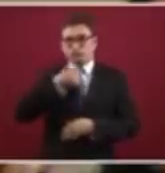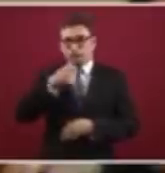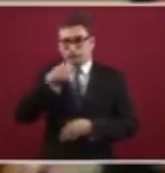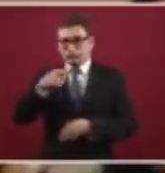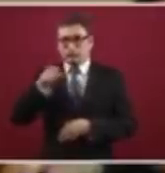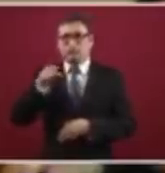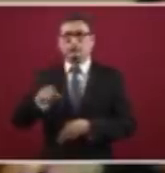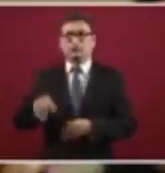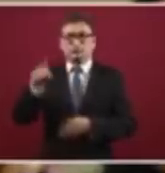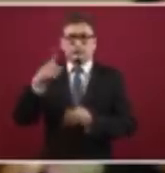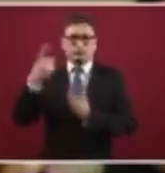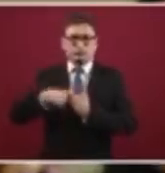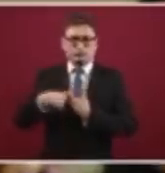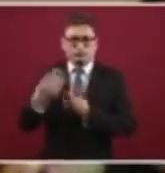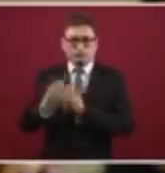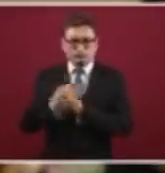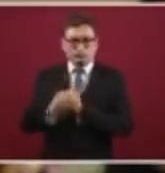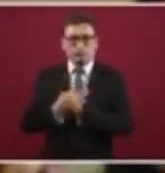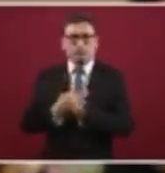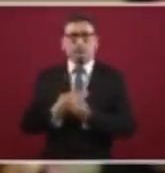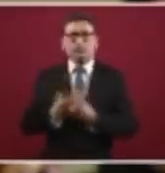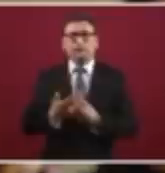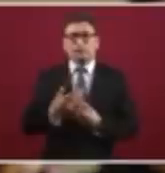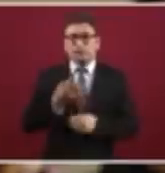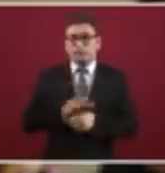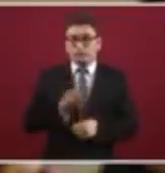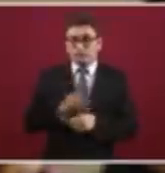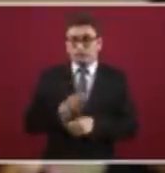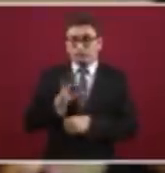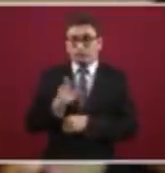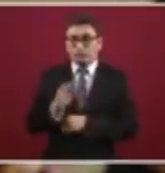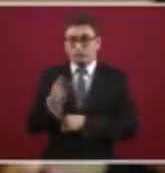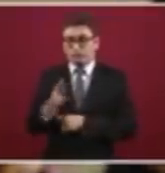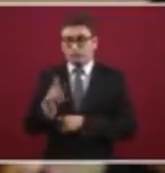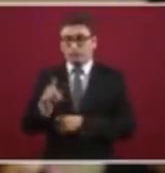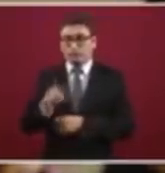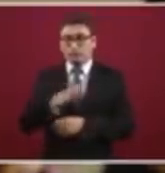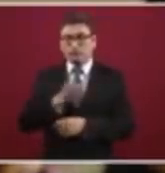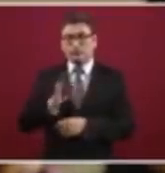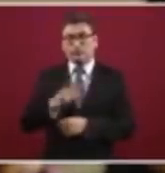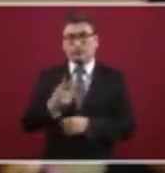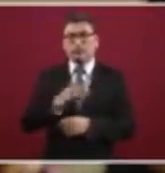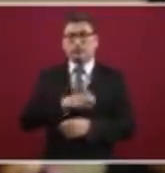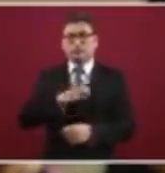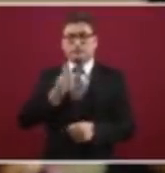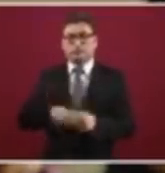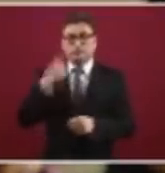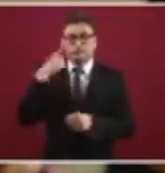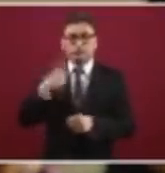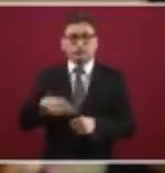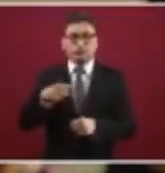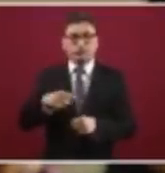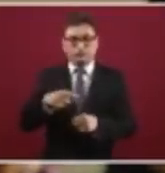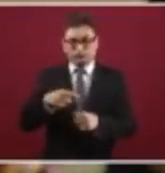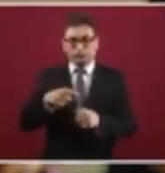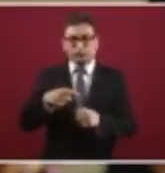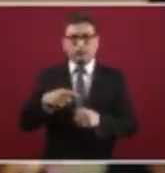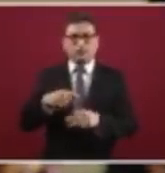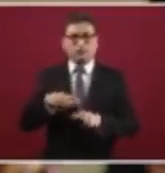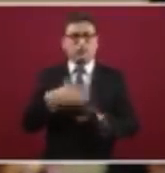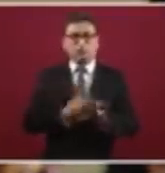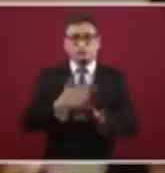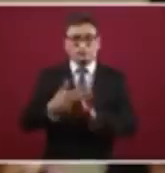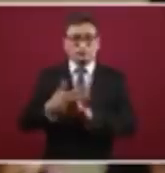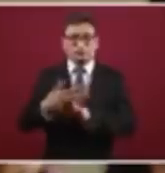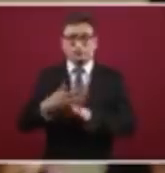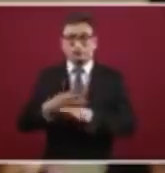mecanismo de protección en este momento la fiscalía especializada para atención a a de delitos de encuentro de periodistas